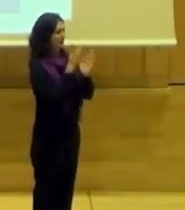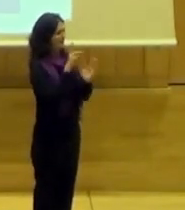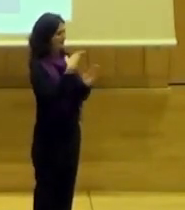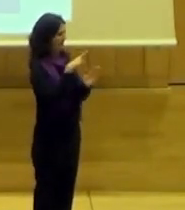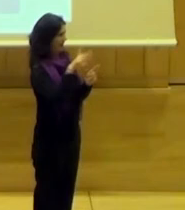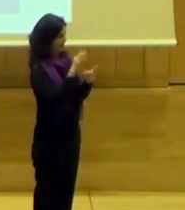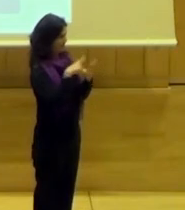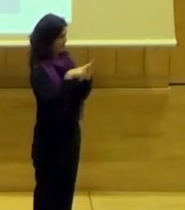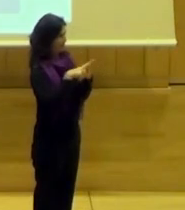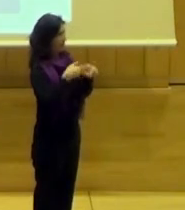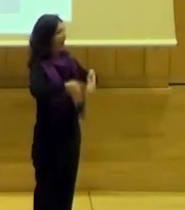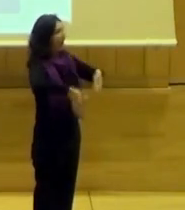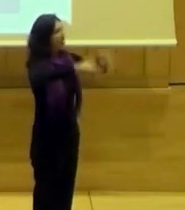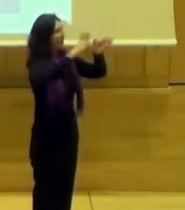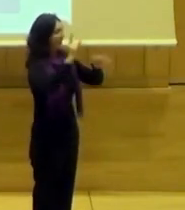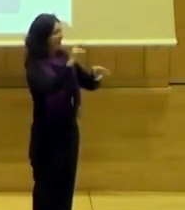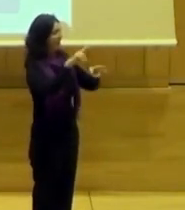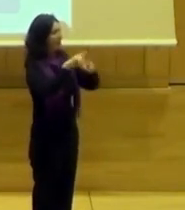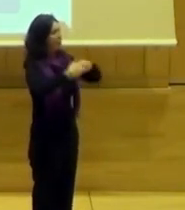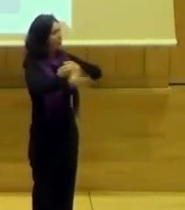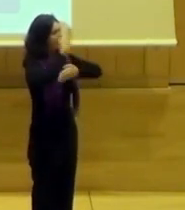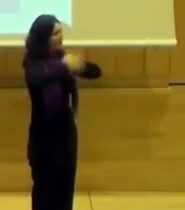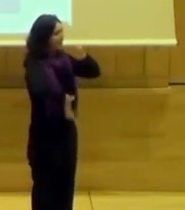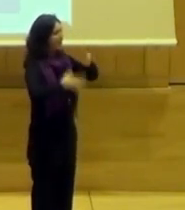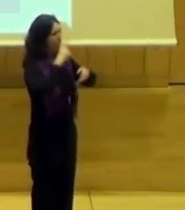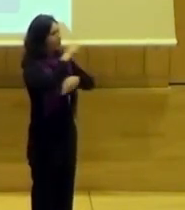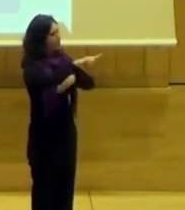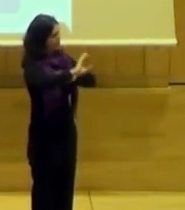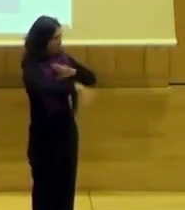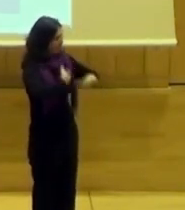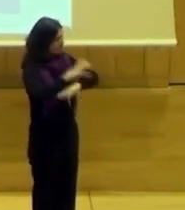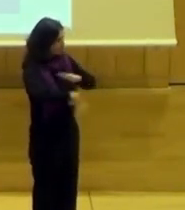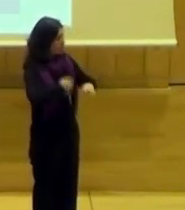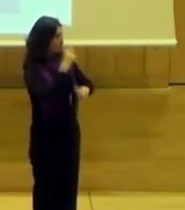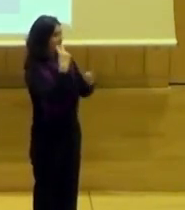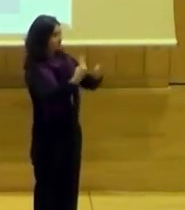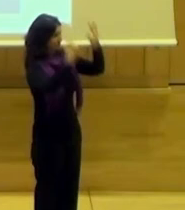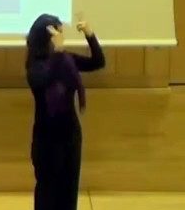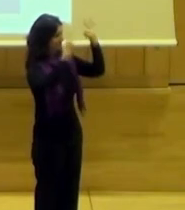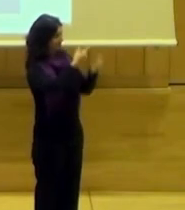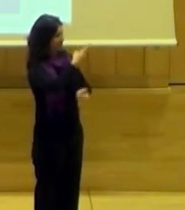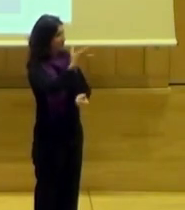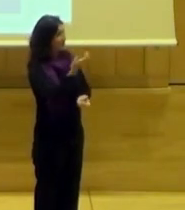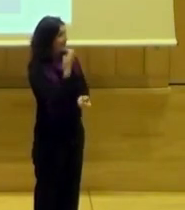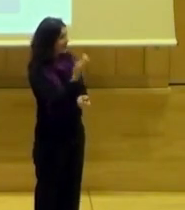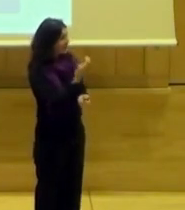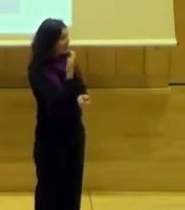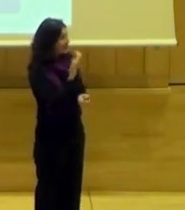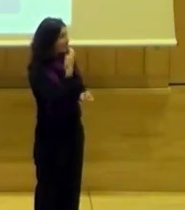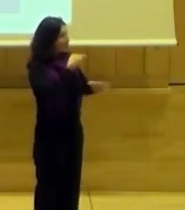carrera del Darro, y así como en la fachada del Museo Arqueológico. Y ahí pueden ver una serie de ejemplos de